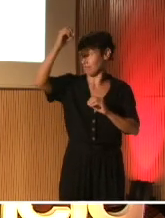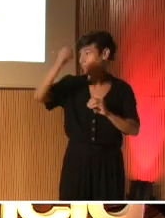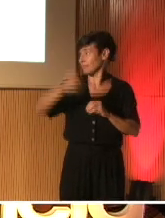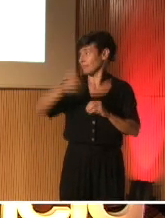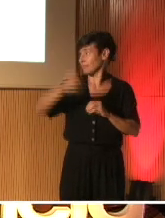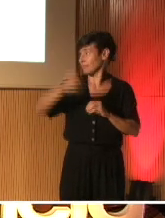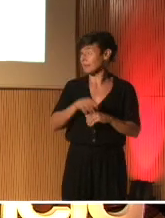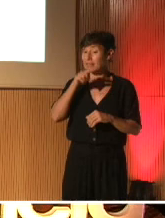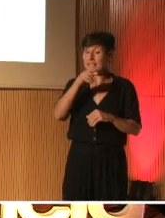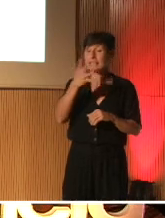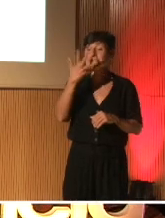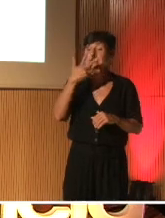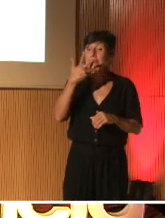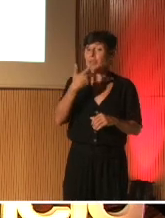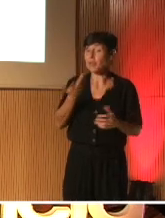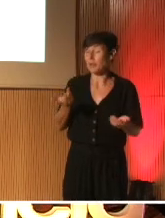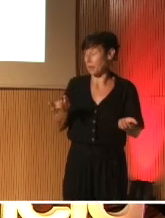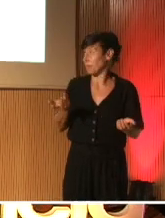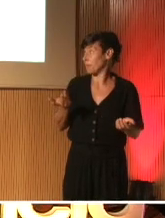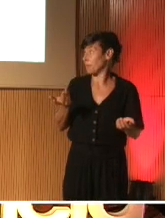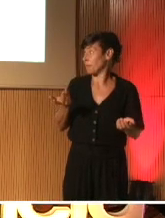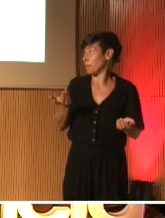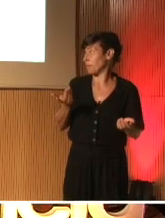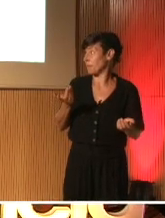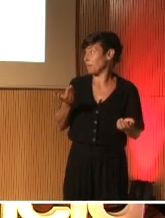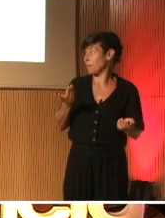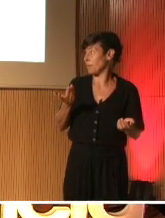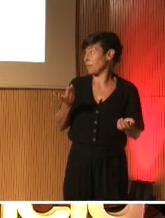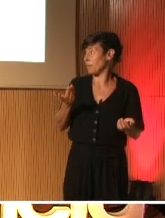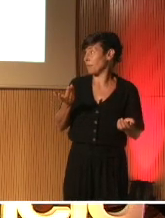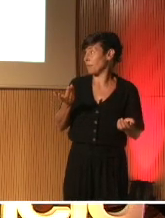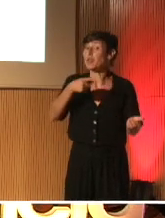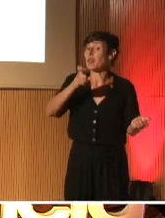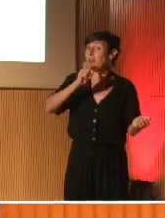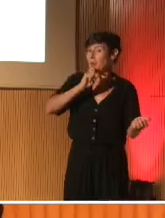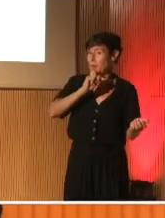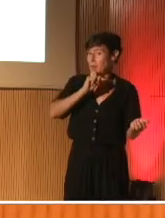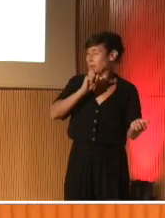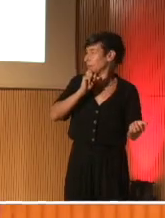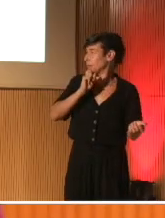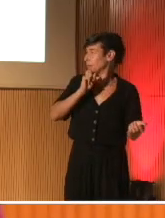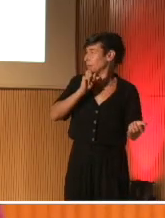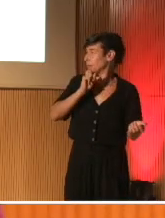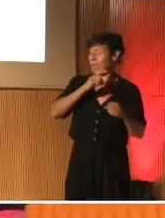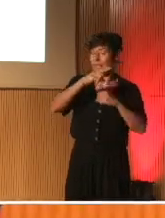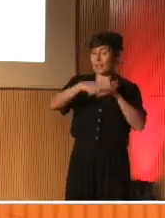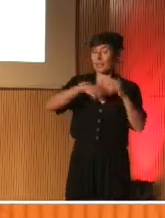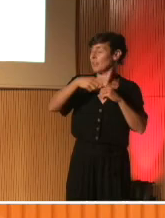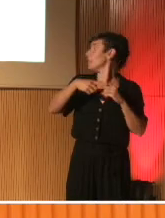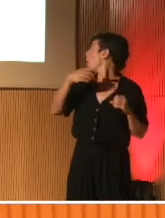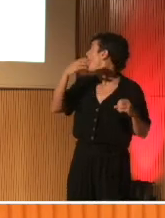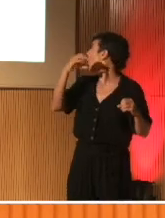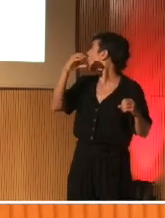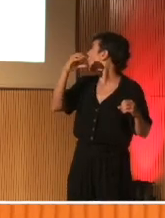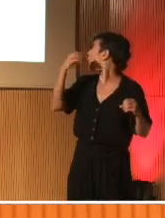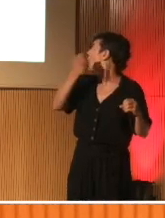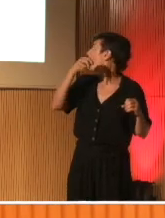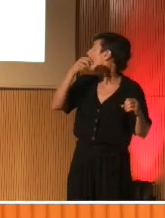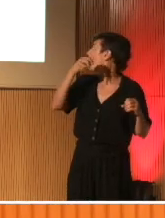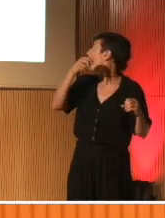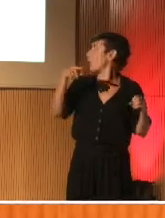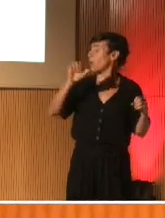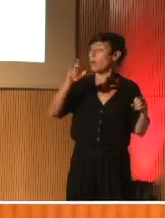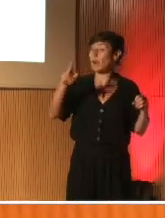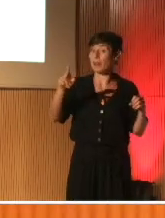esto es lo que se conoce o mal llamados los electrones oye y si lo digo mal